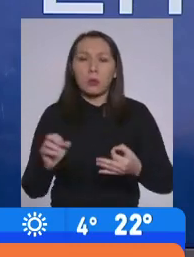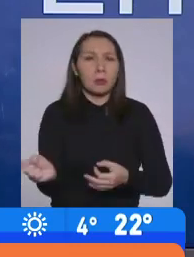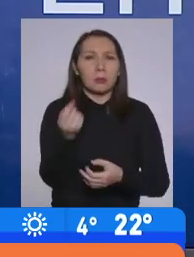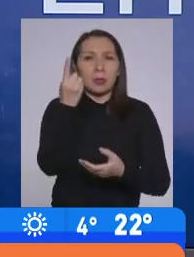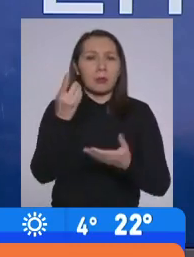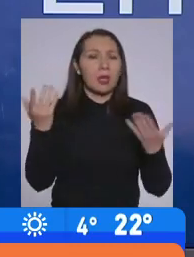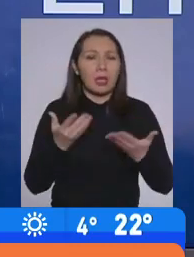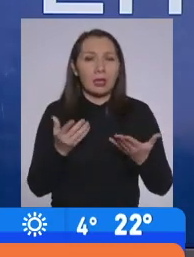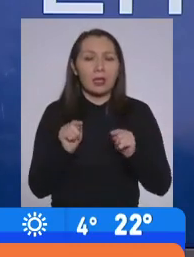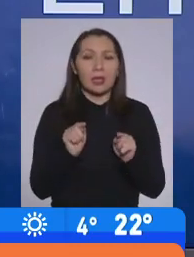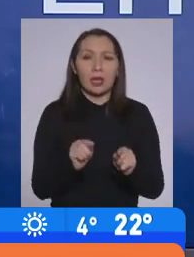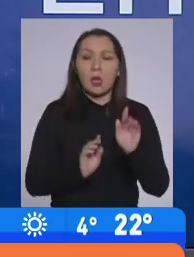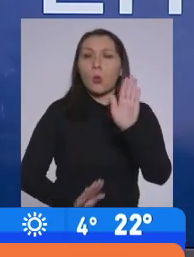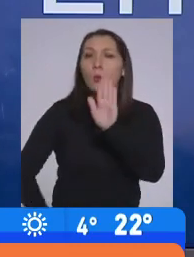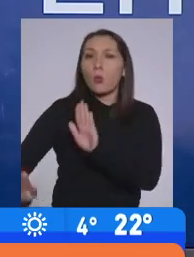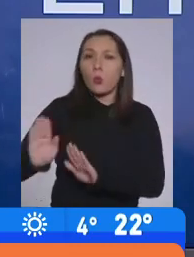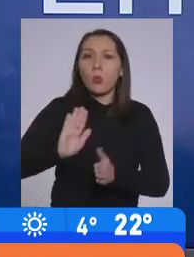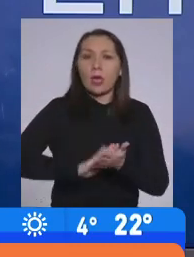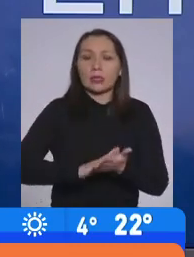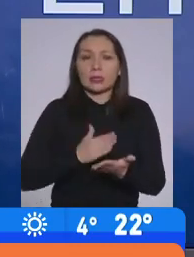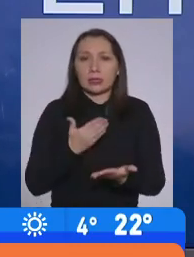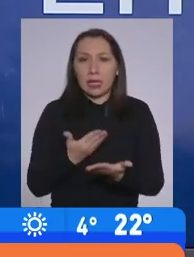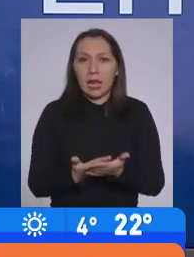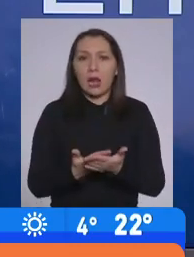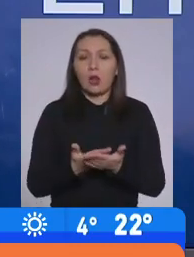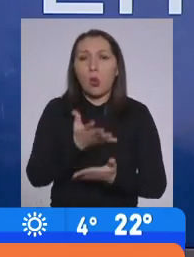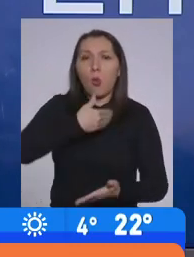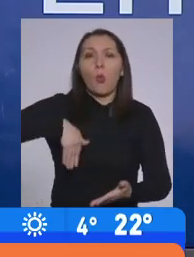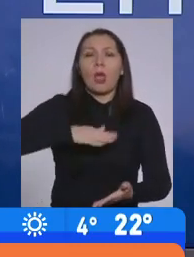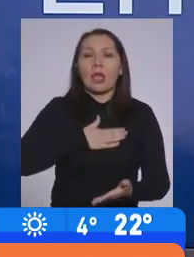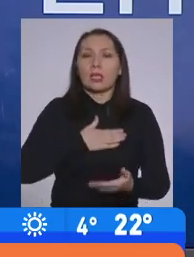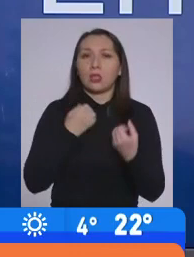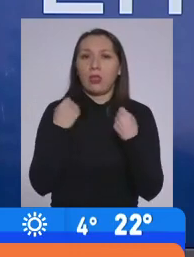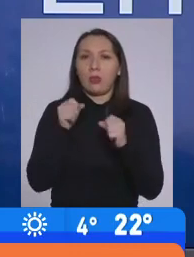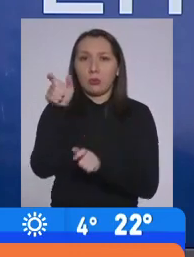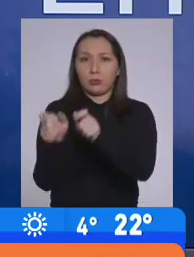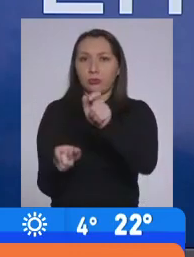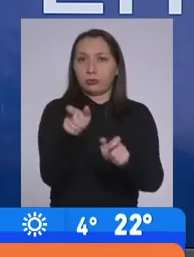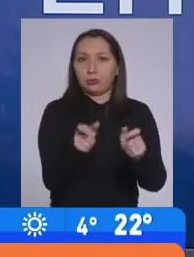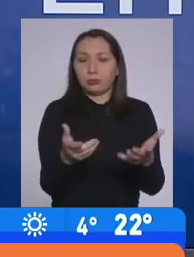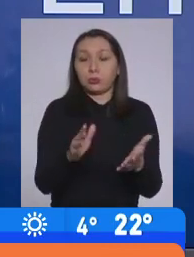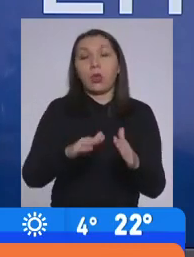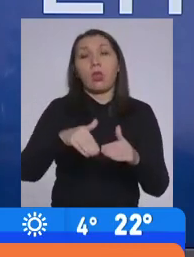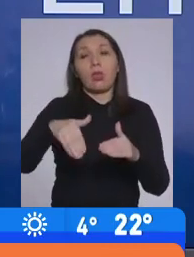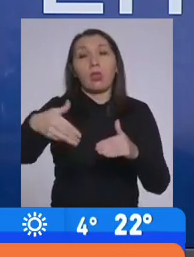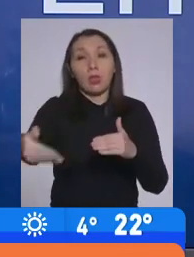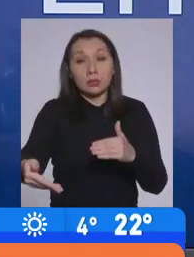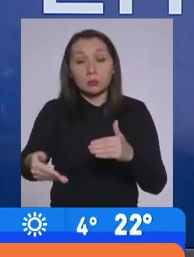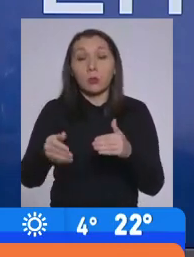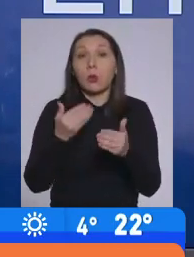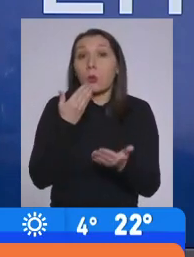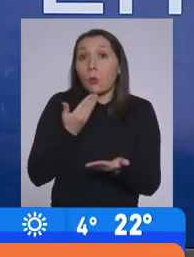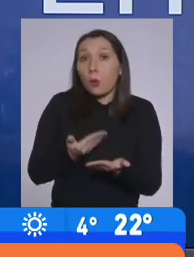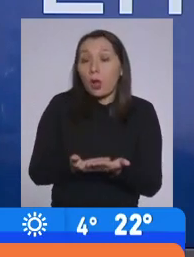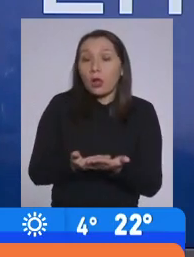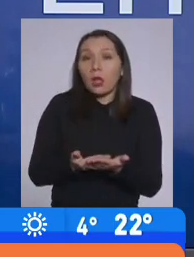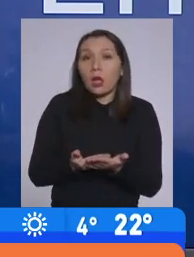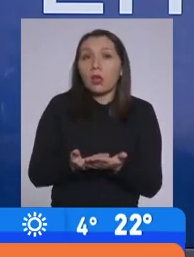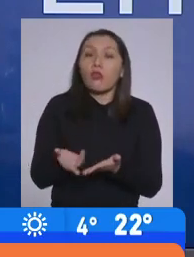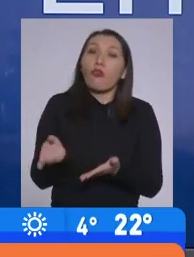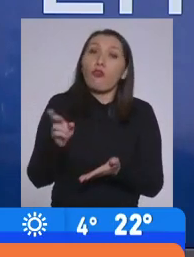primordial cuidar la salud de nuestros deportistas y posteriormente cuando se